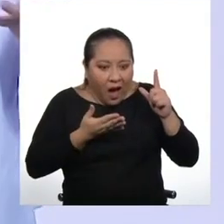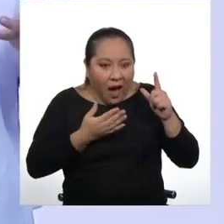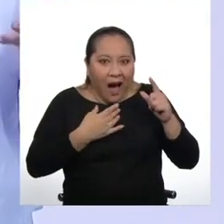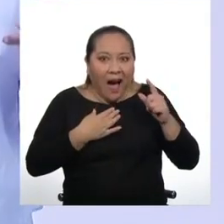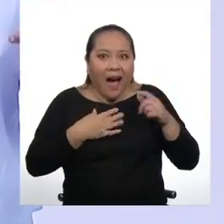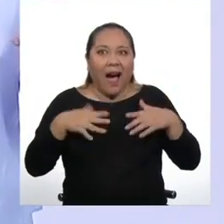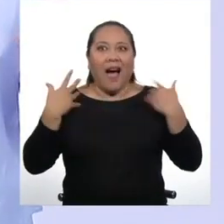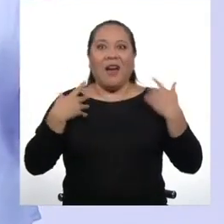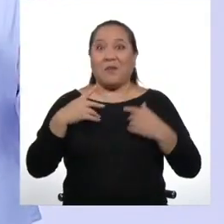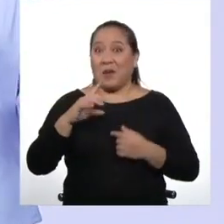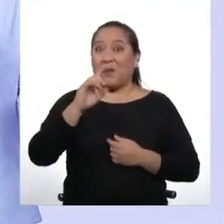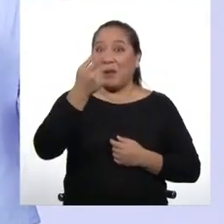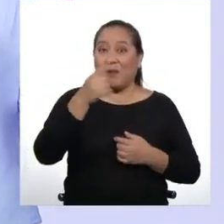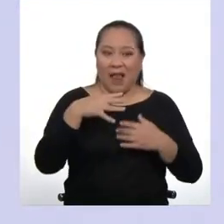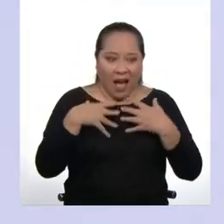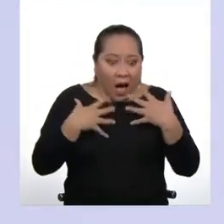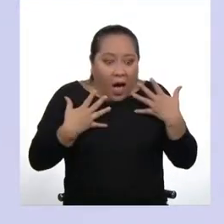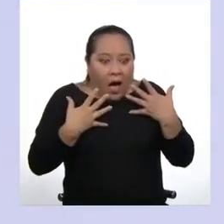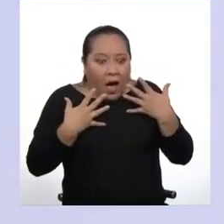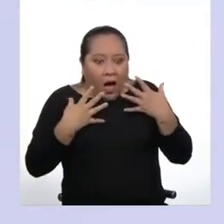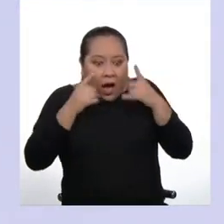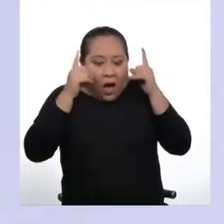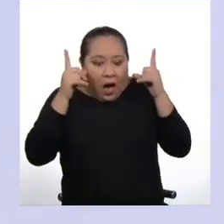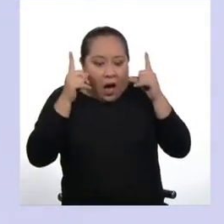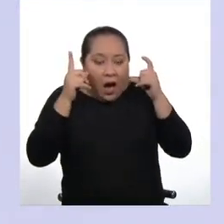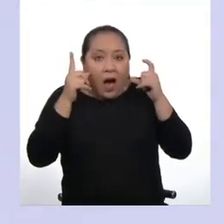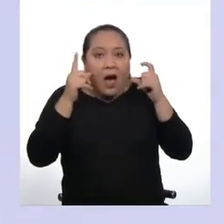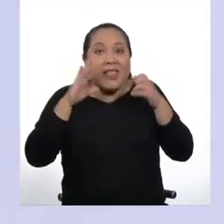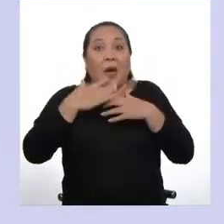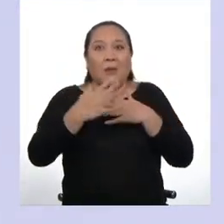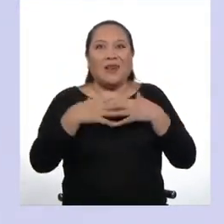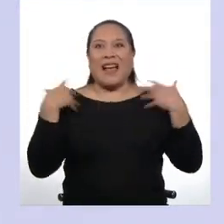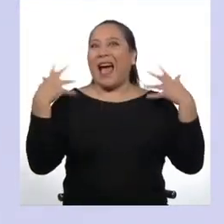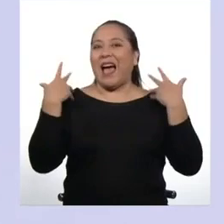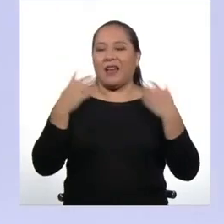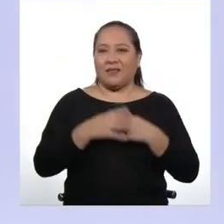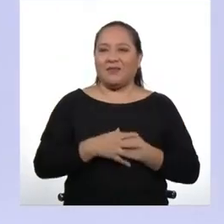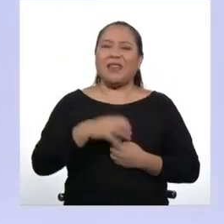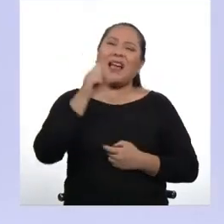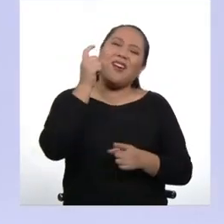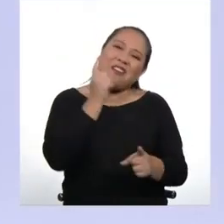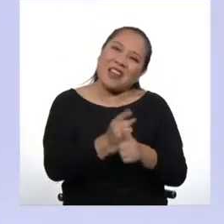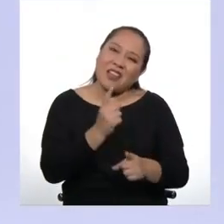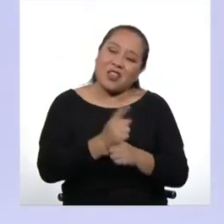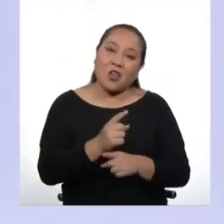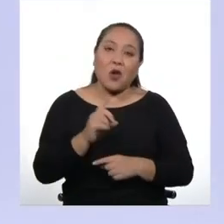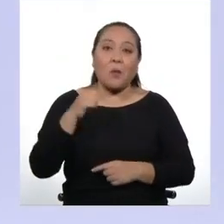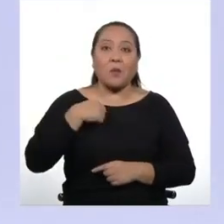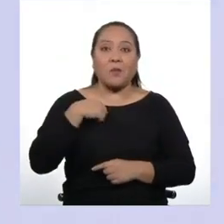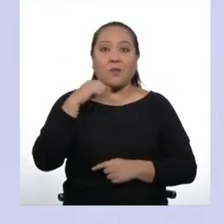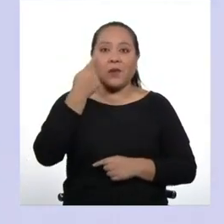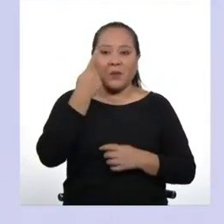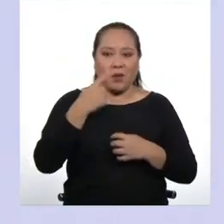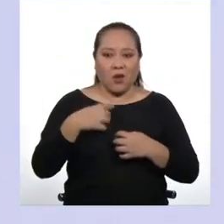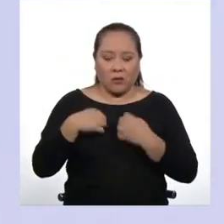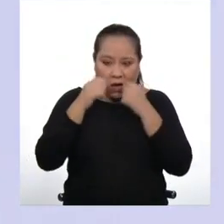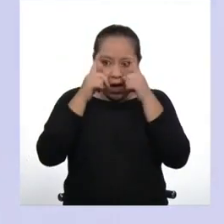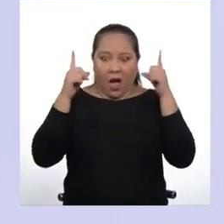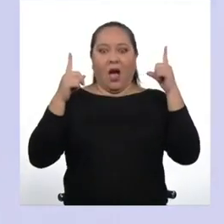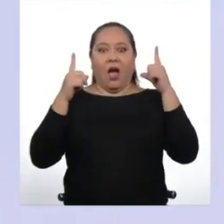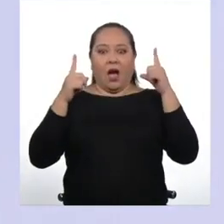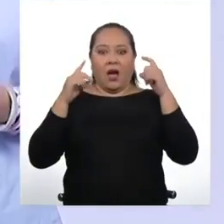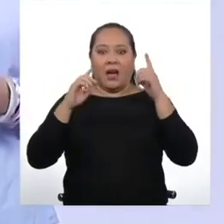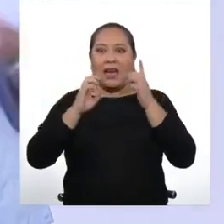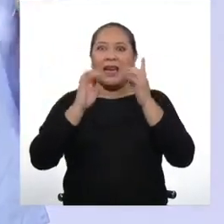primero, me sorprendí. Así es, Patti. A mí también me pasa lo mismo. A veces me sorprendo y luego muestro